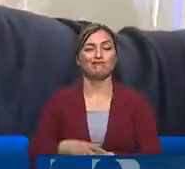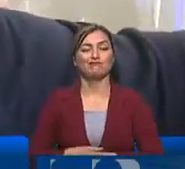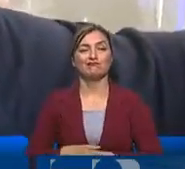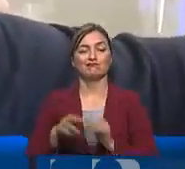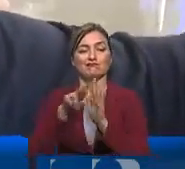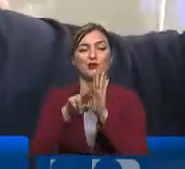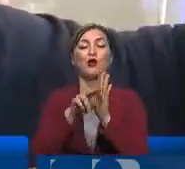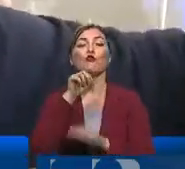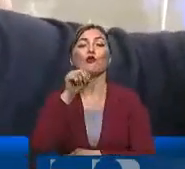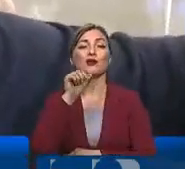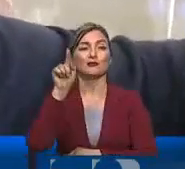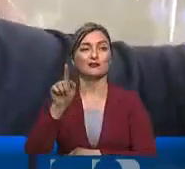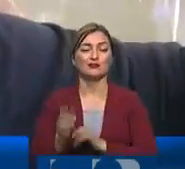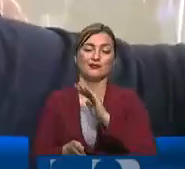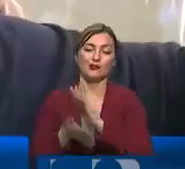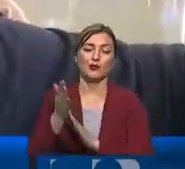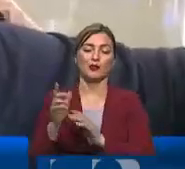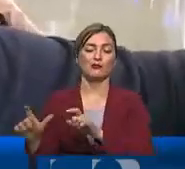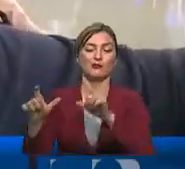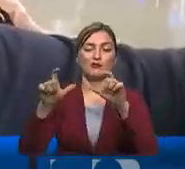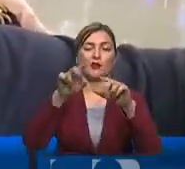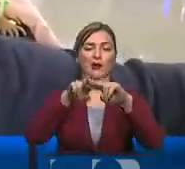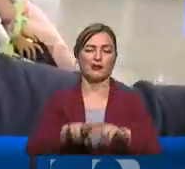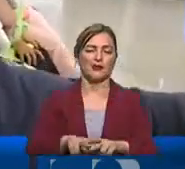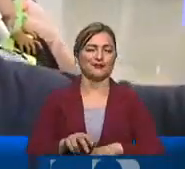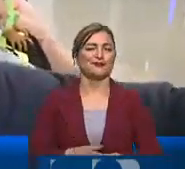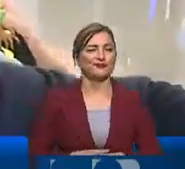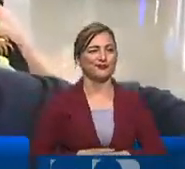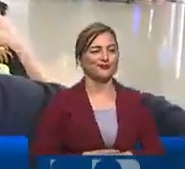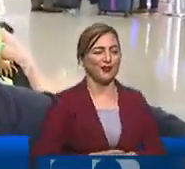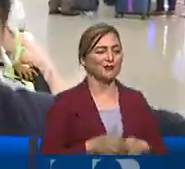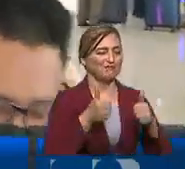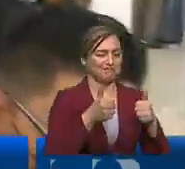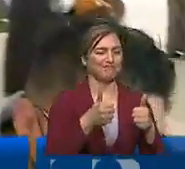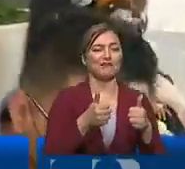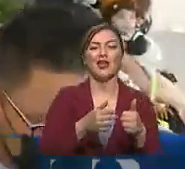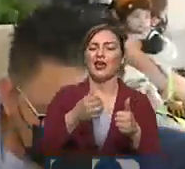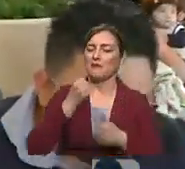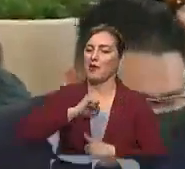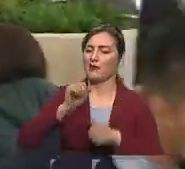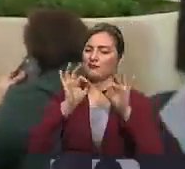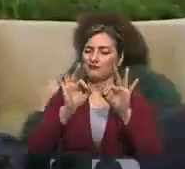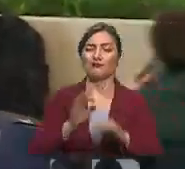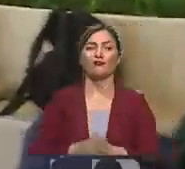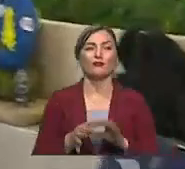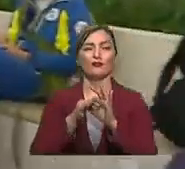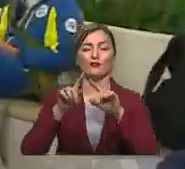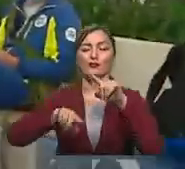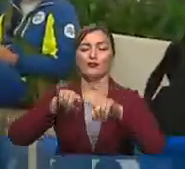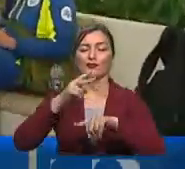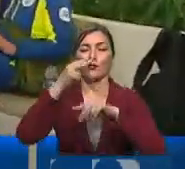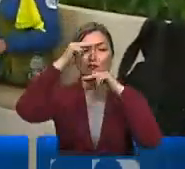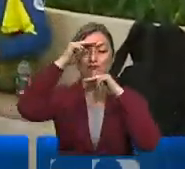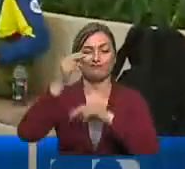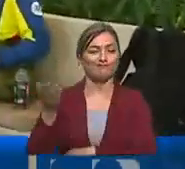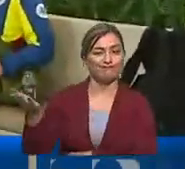un requisito más de ahí y de ahí no voy a hacer el check-in. Perfecto, muchísimas gracias, que tenga buen viaje. Compañeras, amigos televidentes, pues ustedes ya